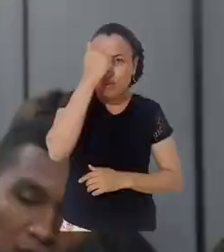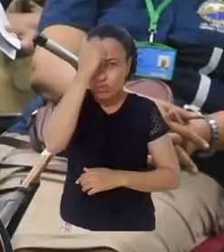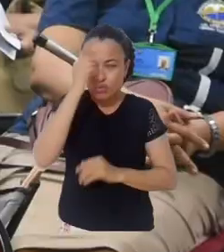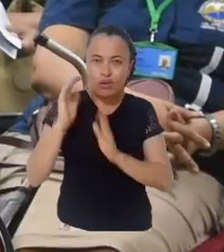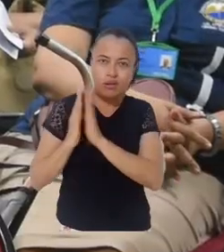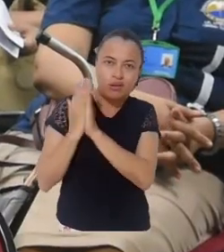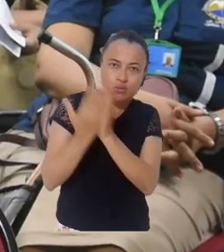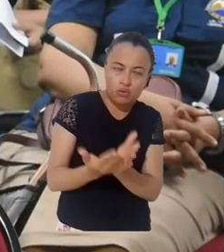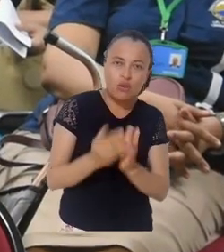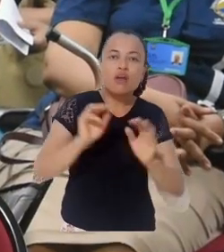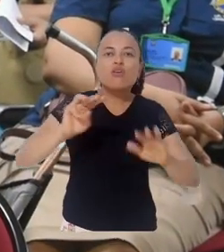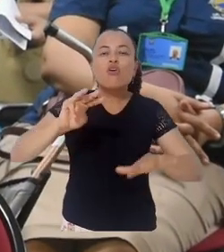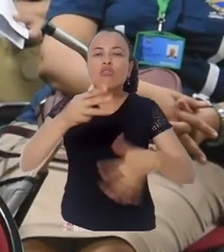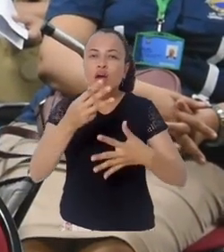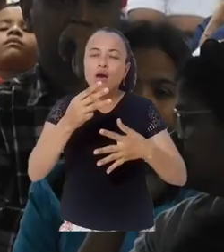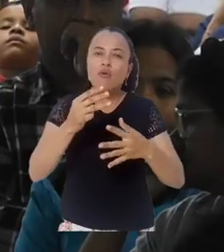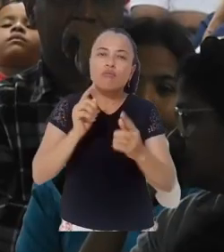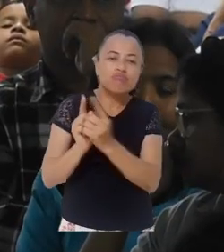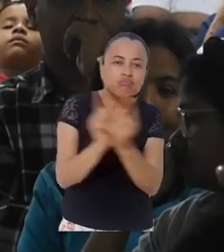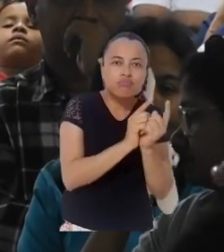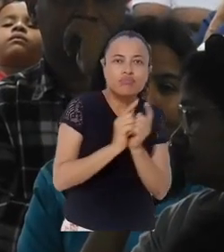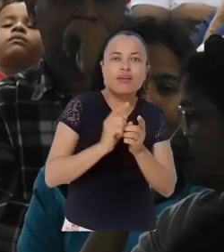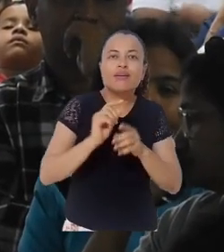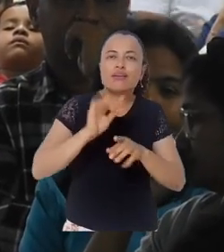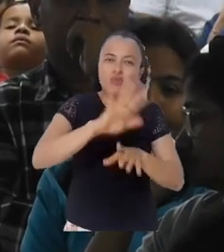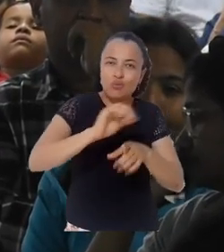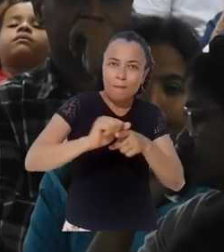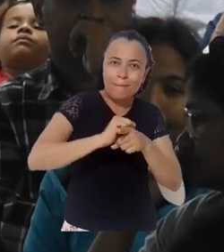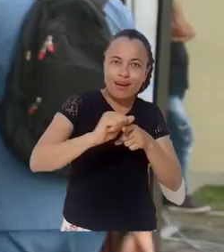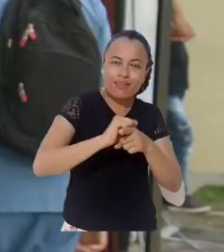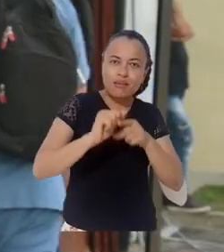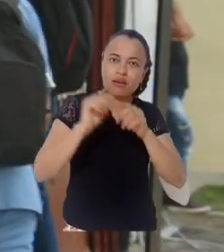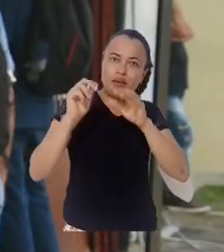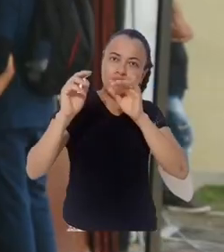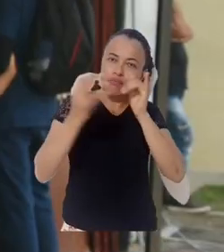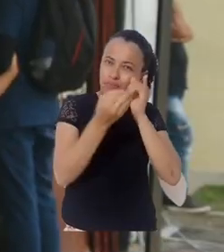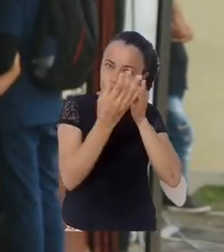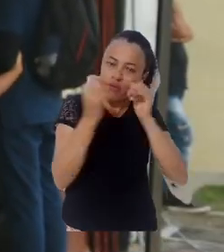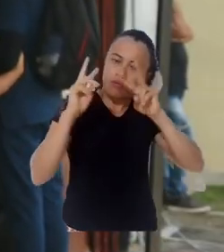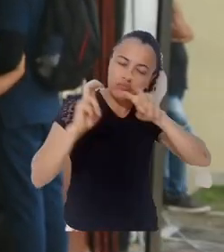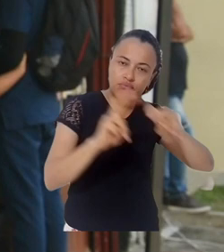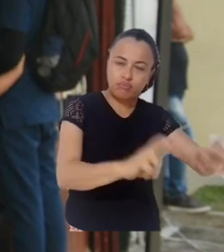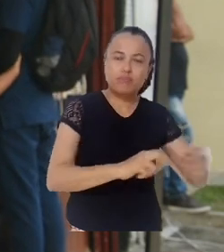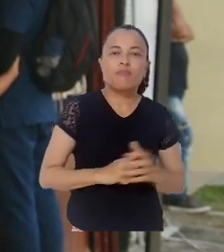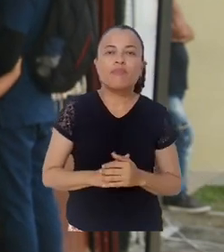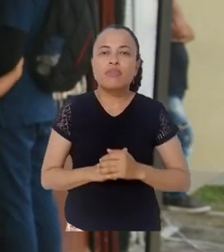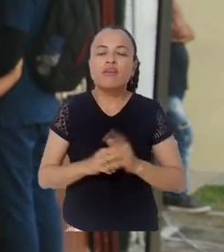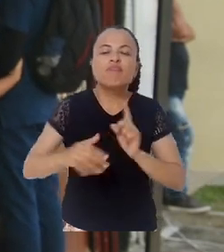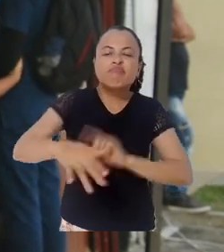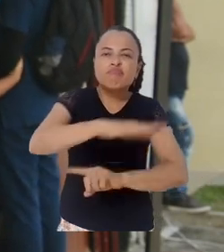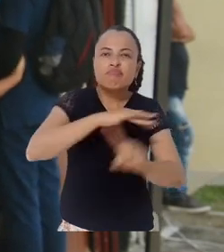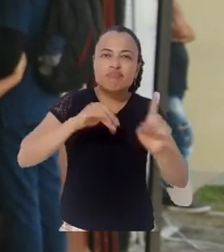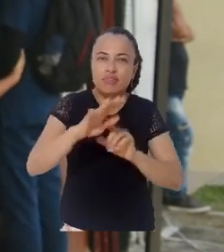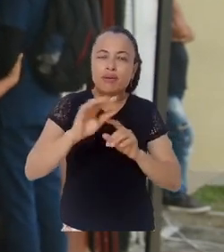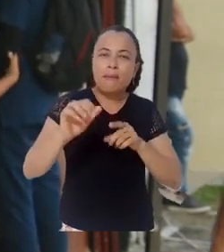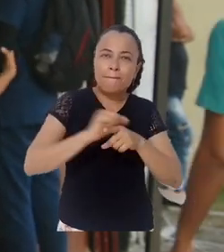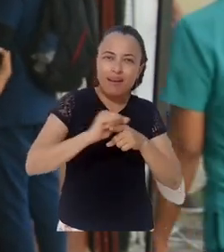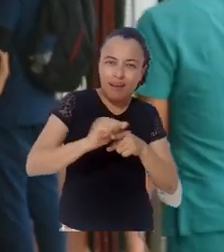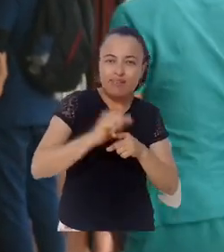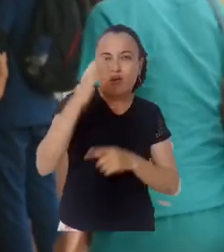y el octavo intercambio de experiencias de la práctica pedagógica investigativa. Estamos en el marco del evento de las